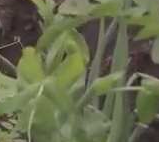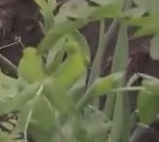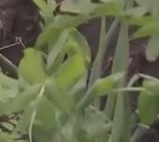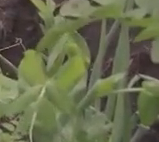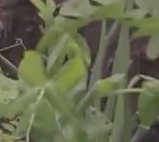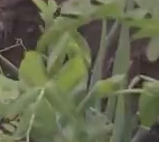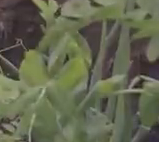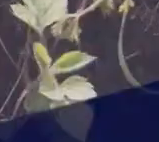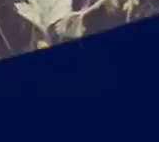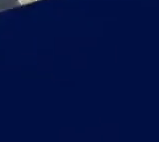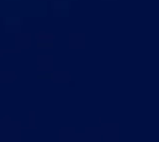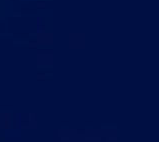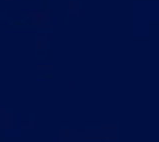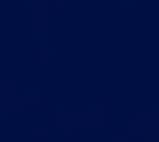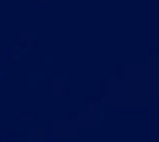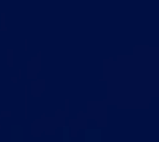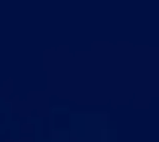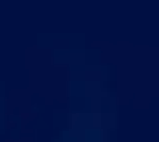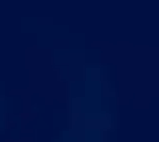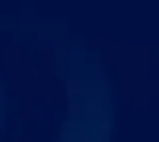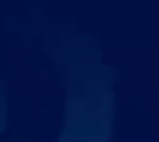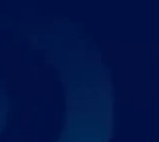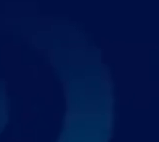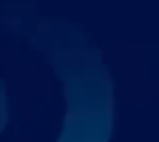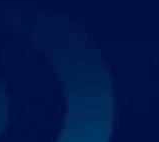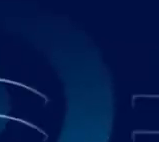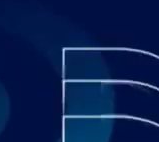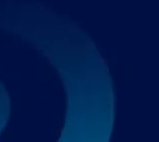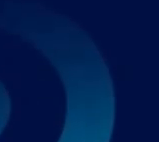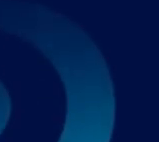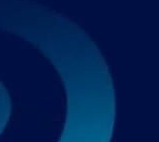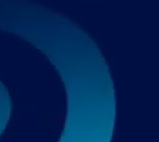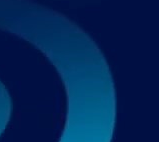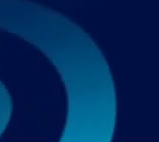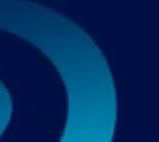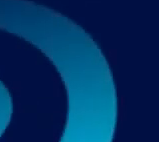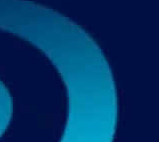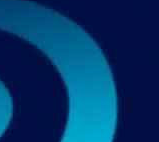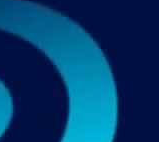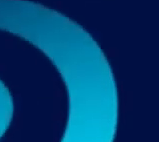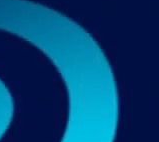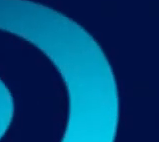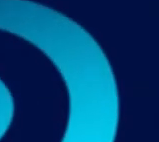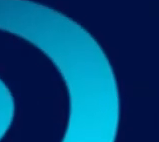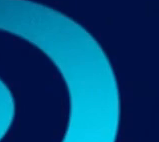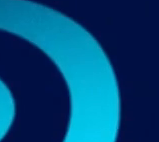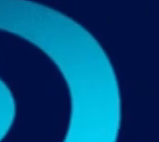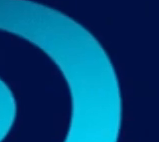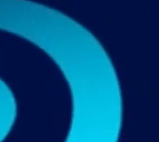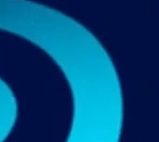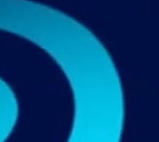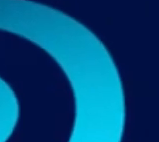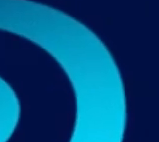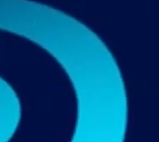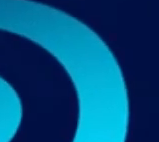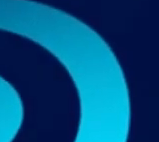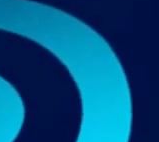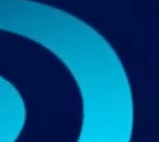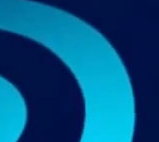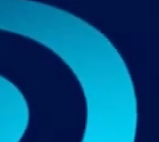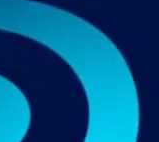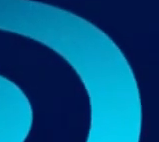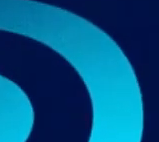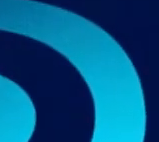nuevas masculinidades. Sábado 2 y domingo 3 de octubre, 4 y 30 de la tarde. Lunes 27